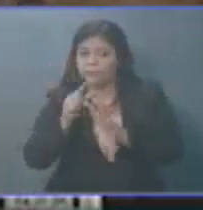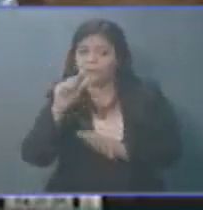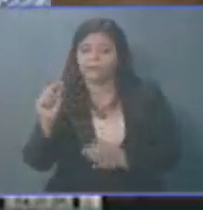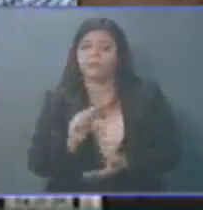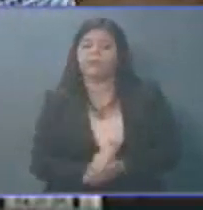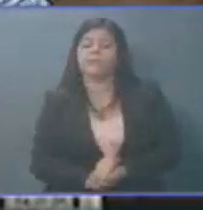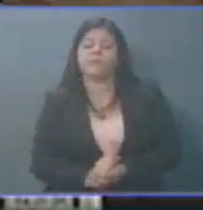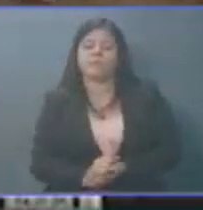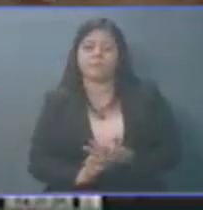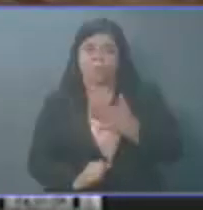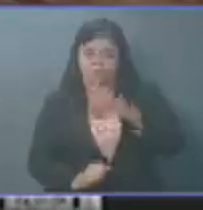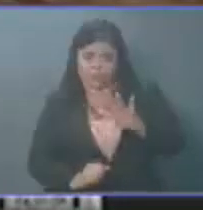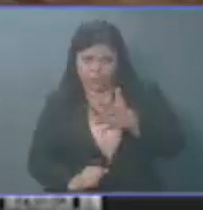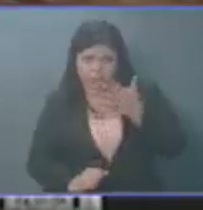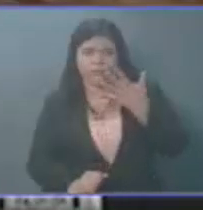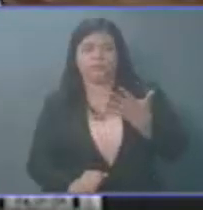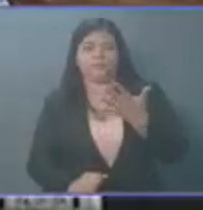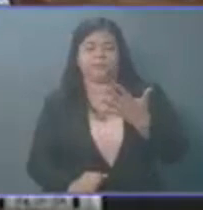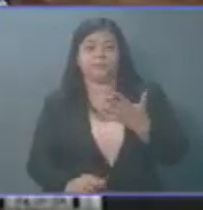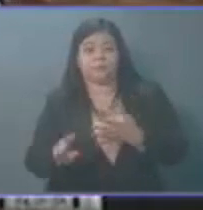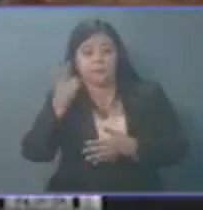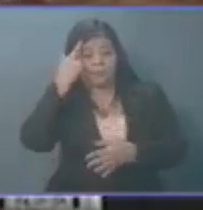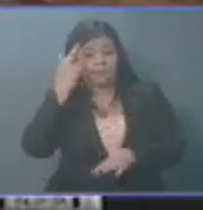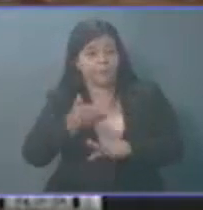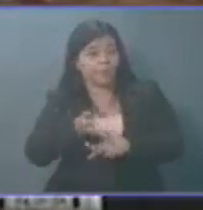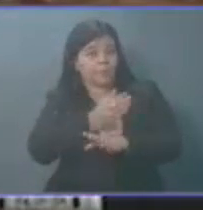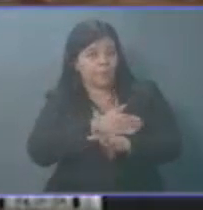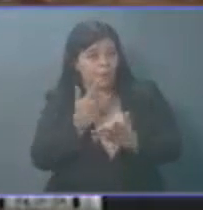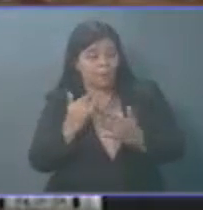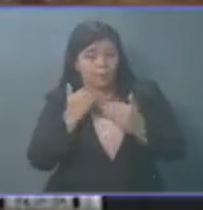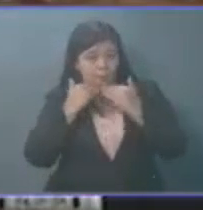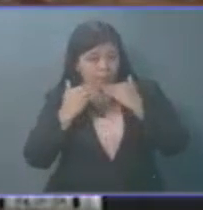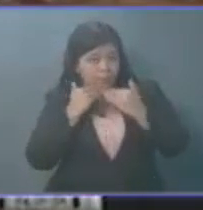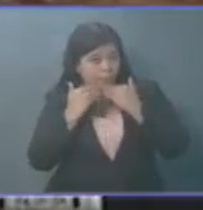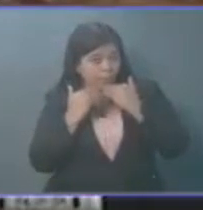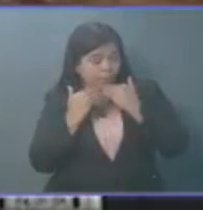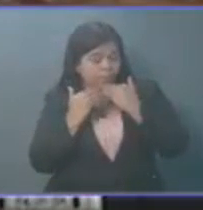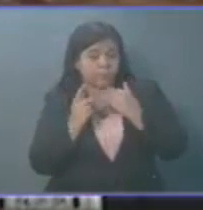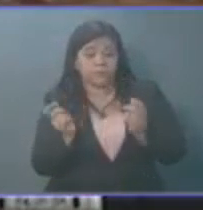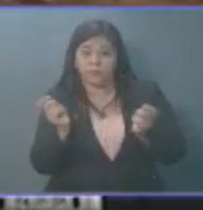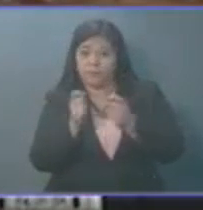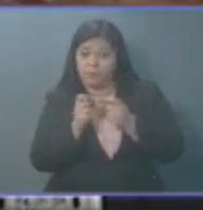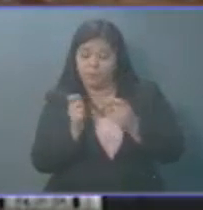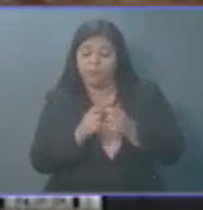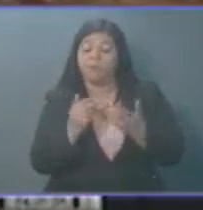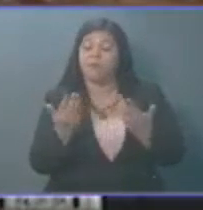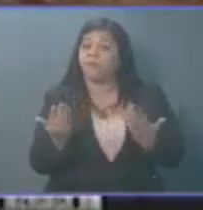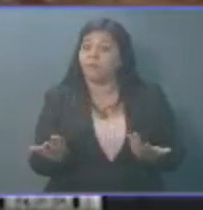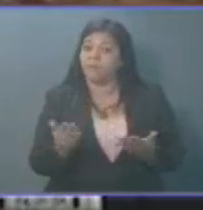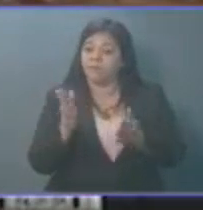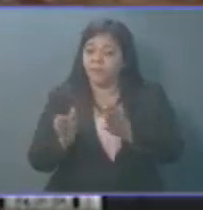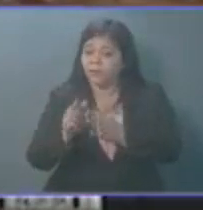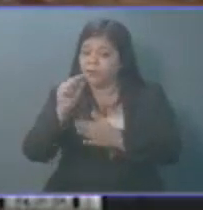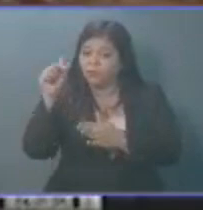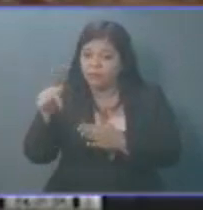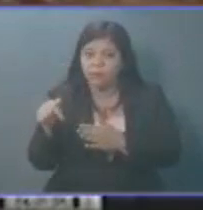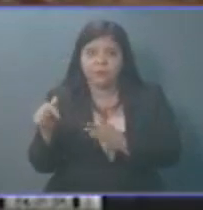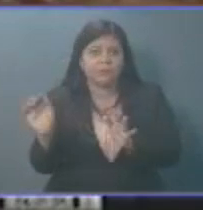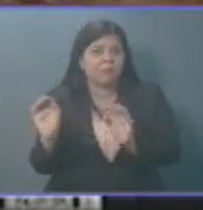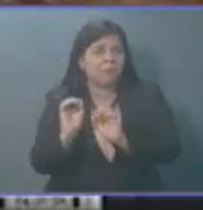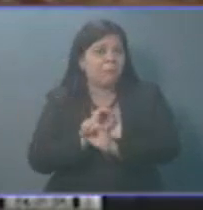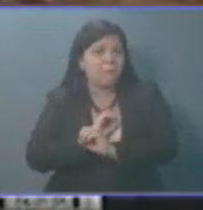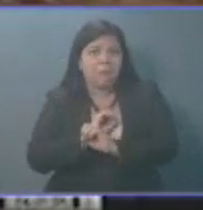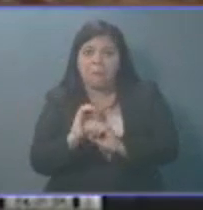5. Que por las razones antes expuestas y específicamente debido a que el Instituto actualmente no